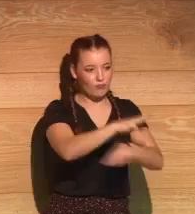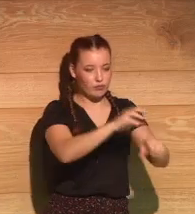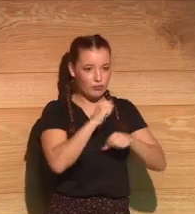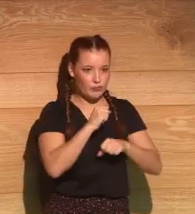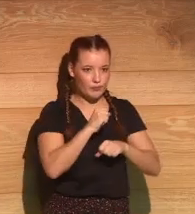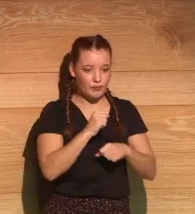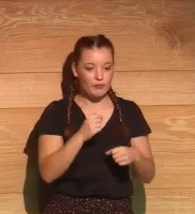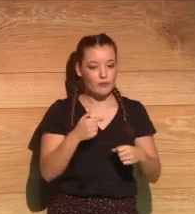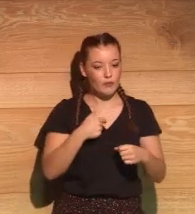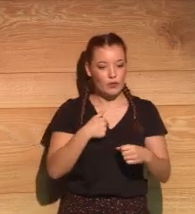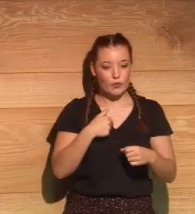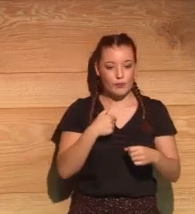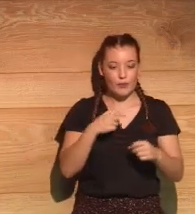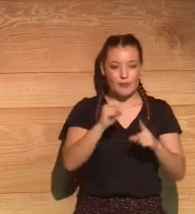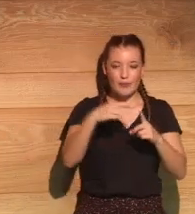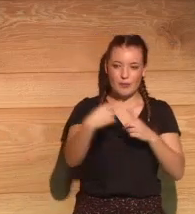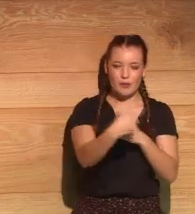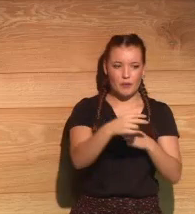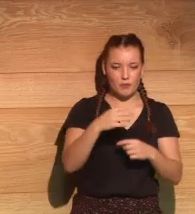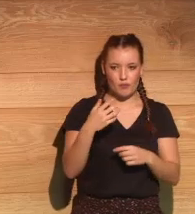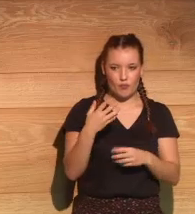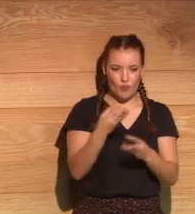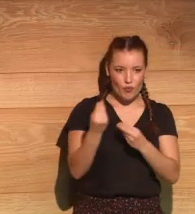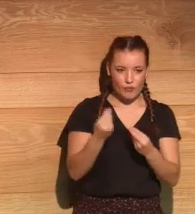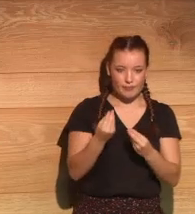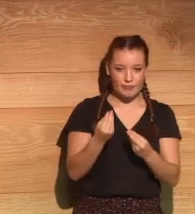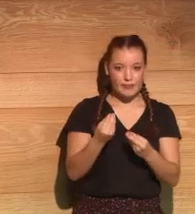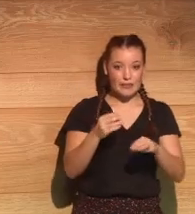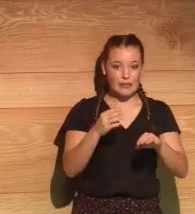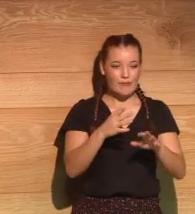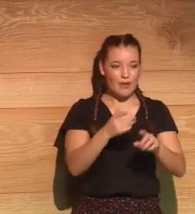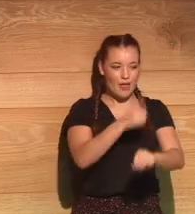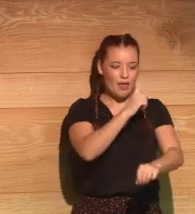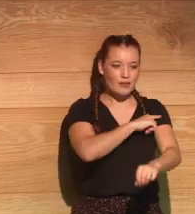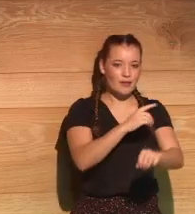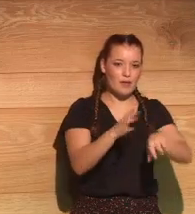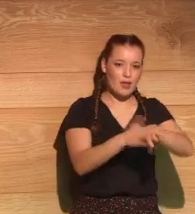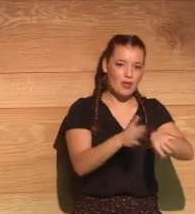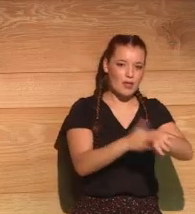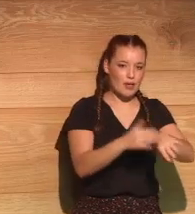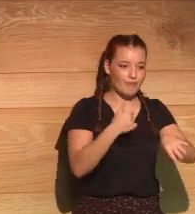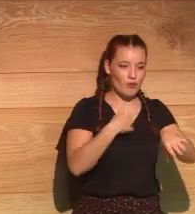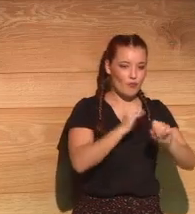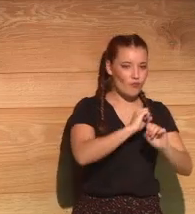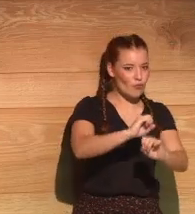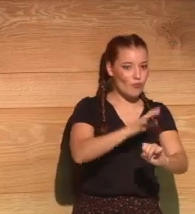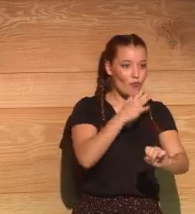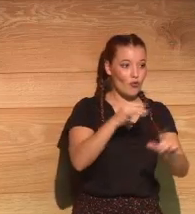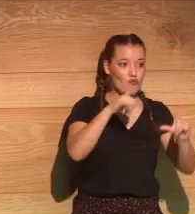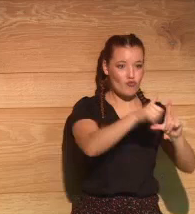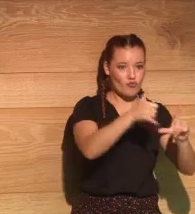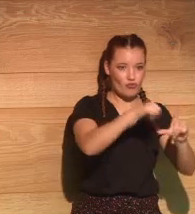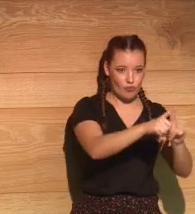yo me quité de muchos prejuicios de extrema izquierda a base de YouTube. Precisamente YouTube me iba vendiendo en el algoritmo, me iba